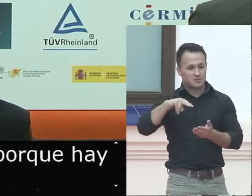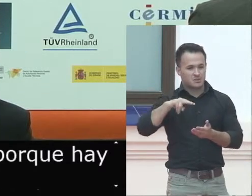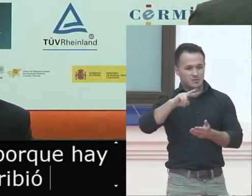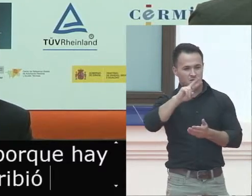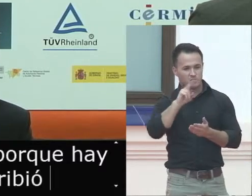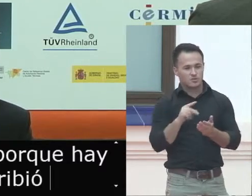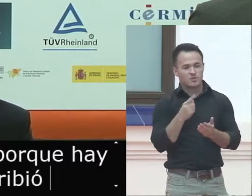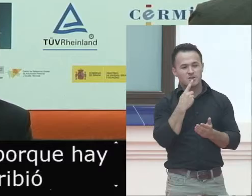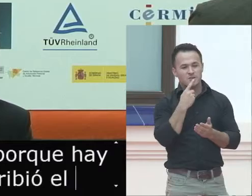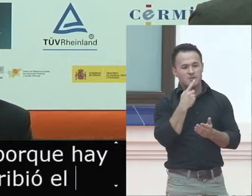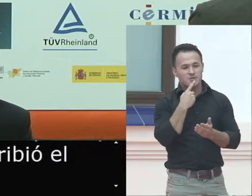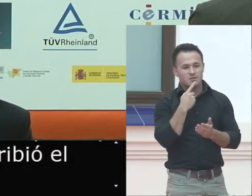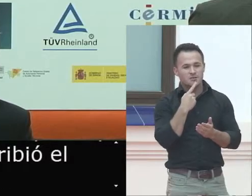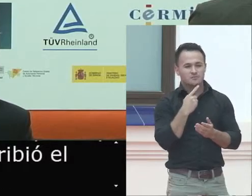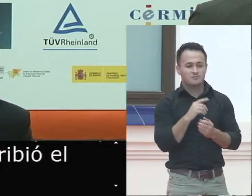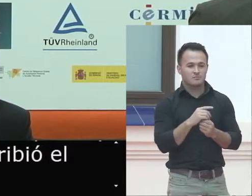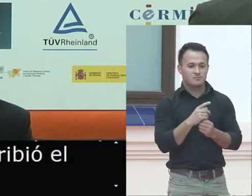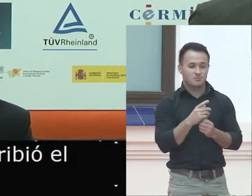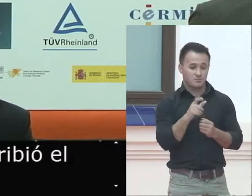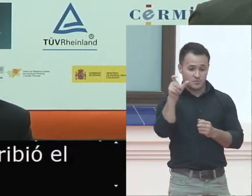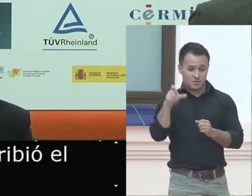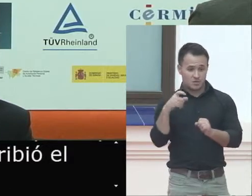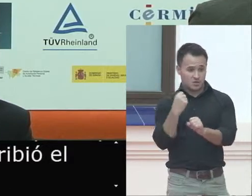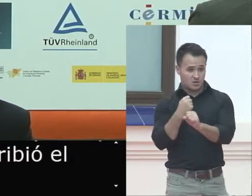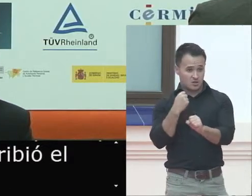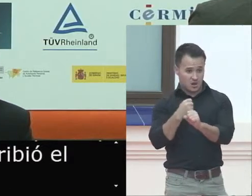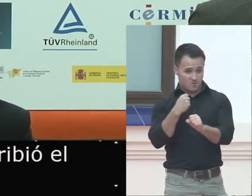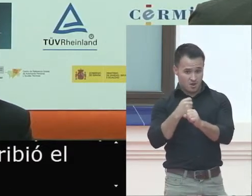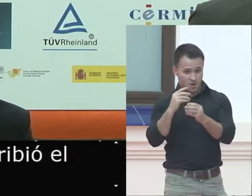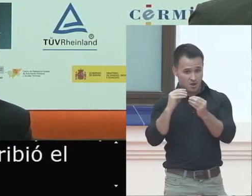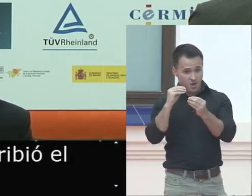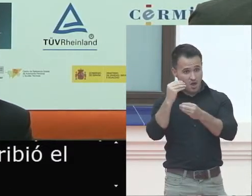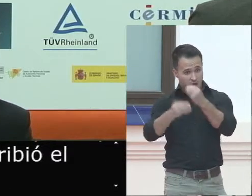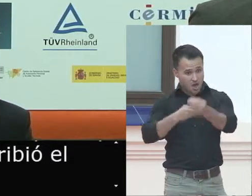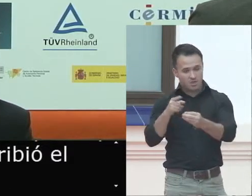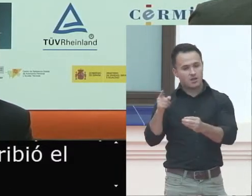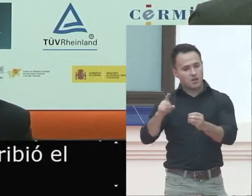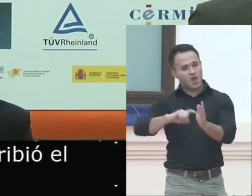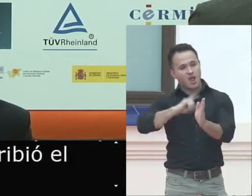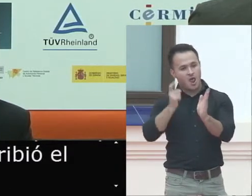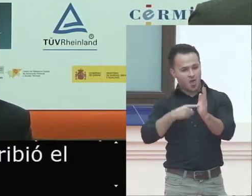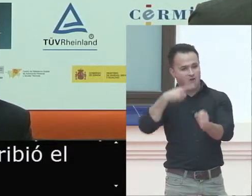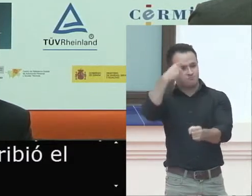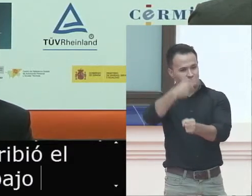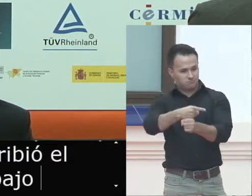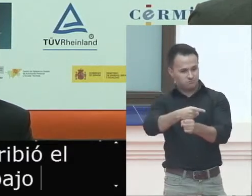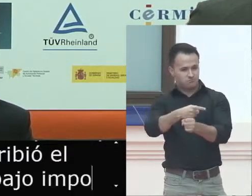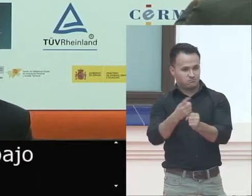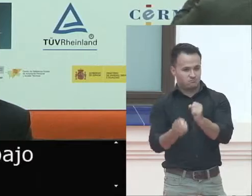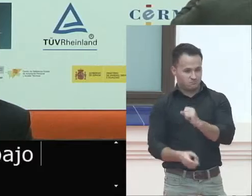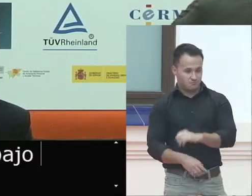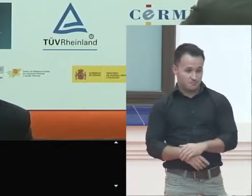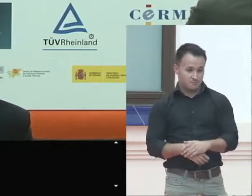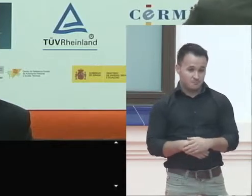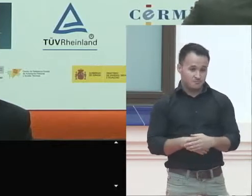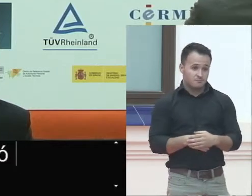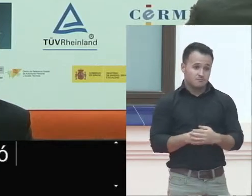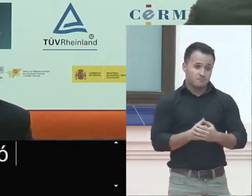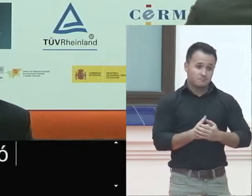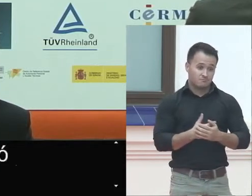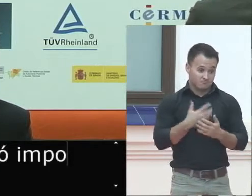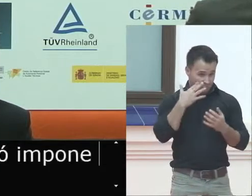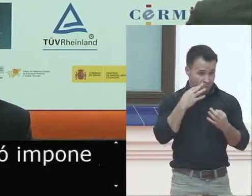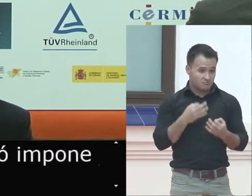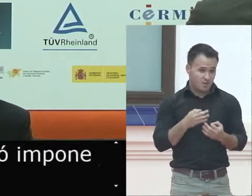dijo: el que hace el trabajo impone la regla. Y en normalización es